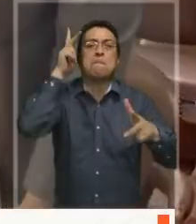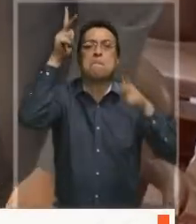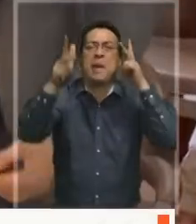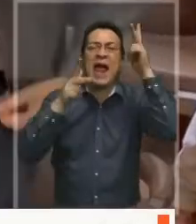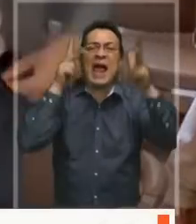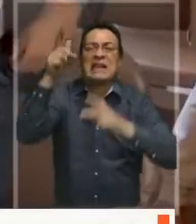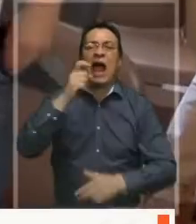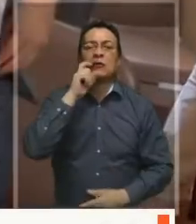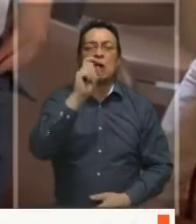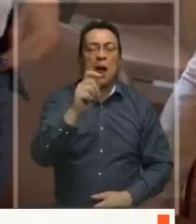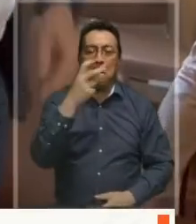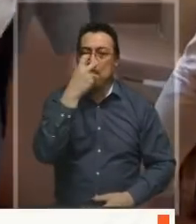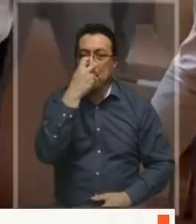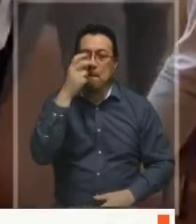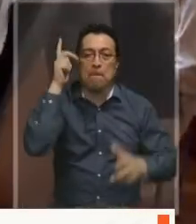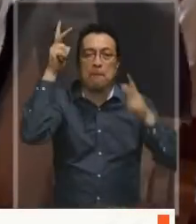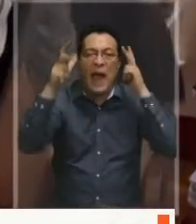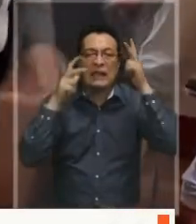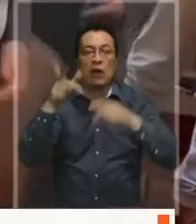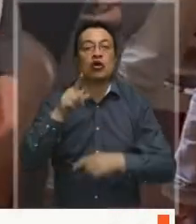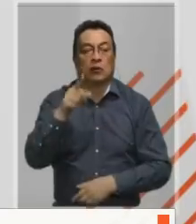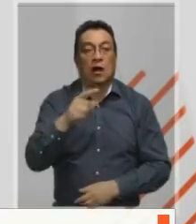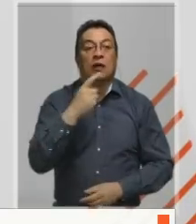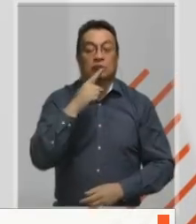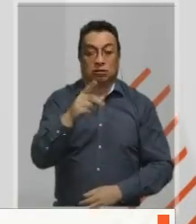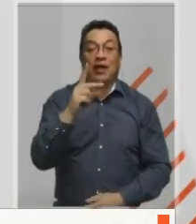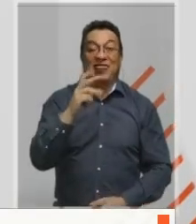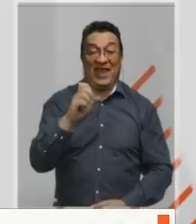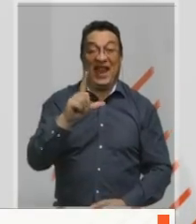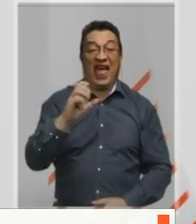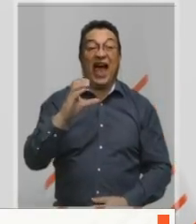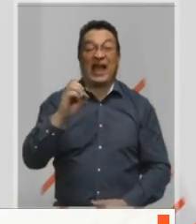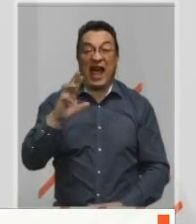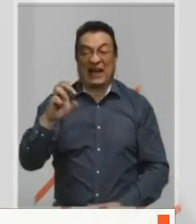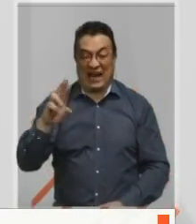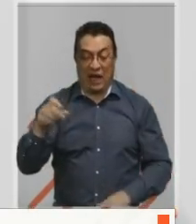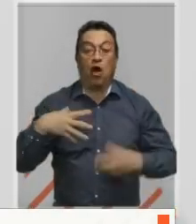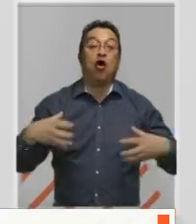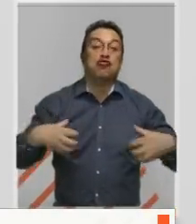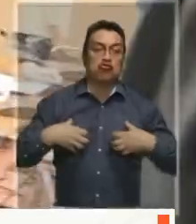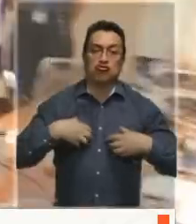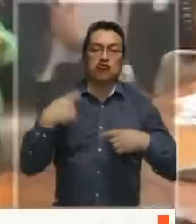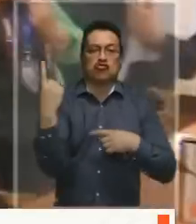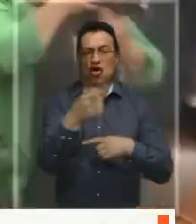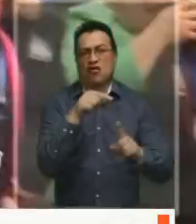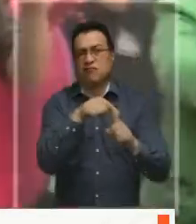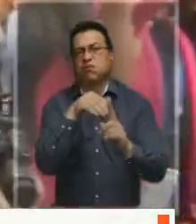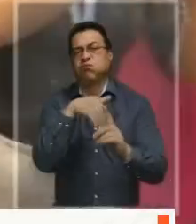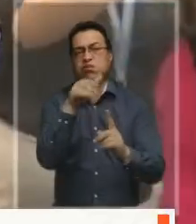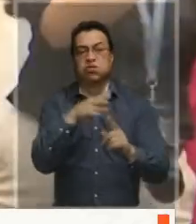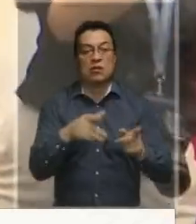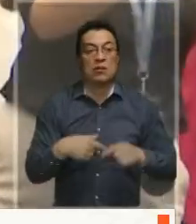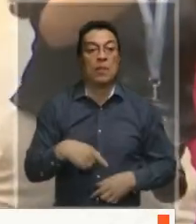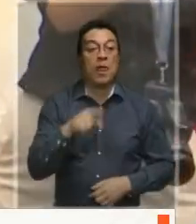Es la última provocación del diputado de la carrera que volvió a enardecer los ánimos en el Congreso.